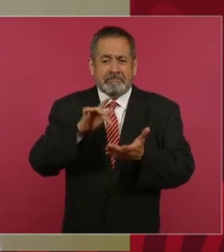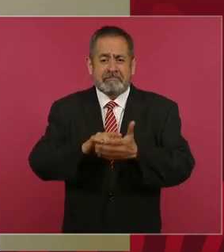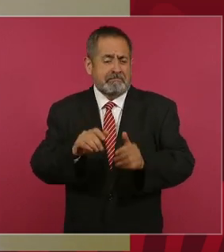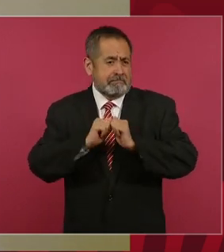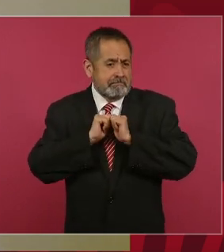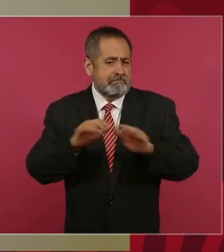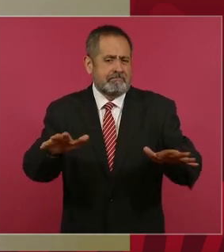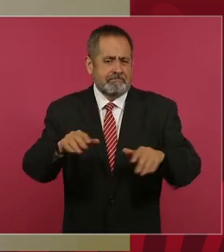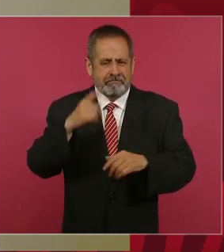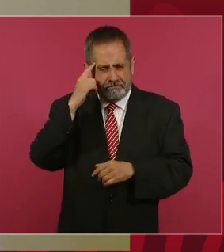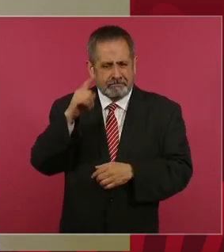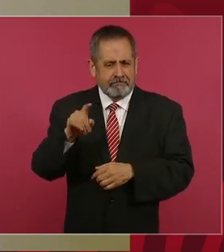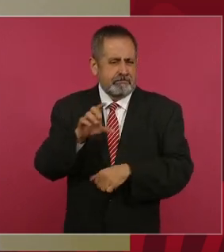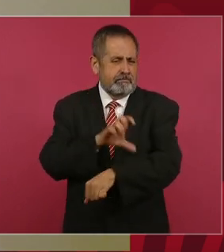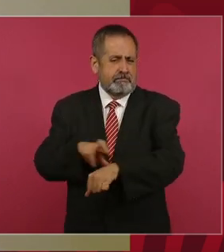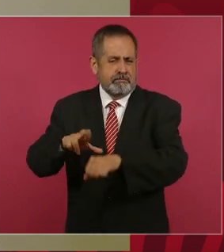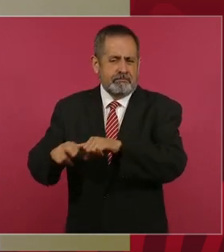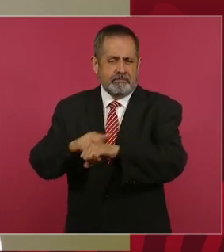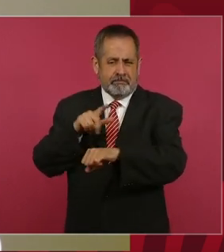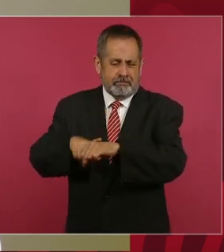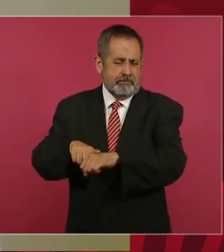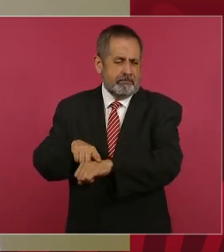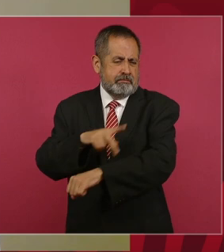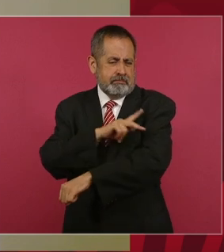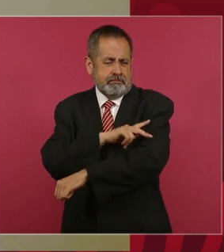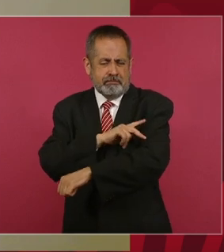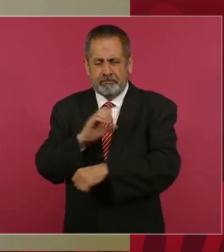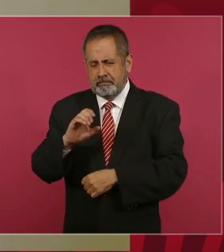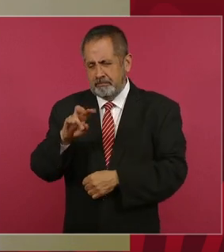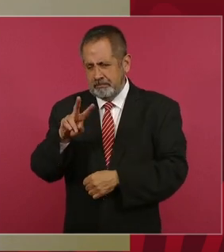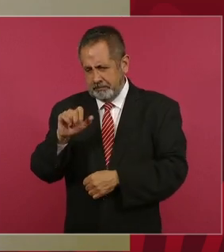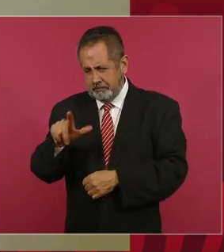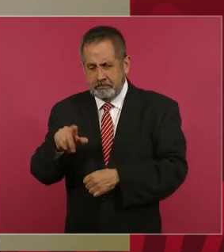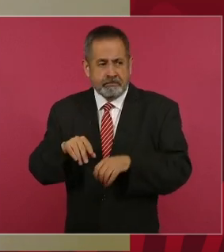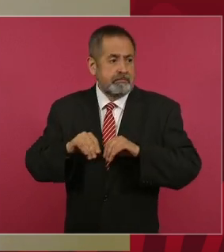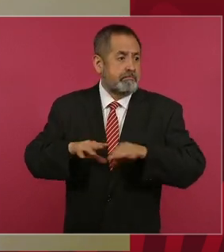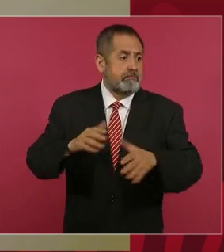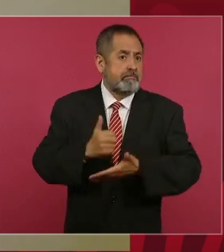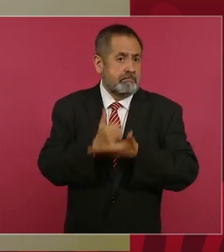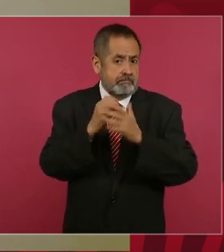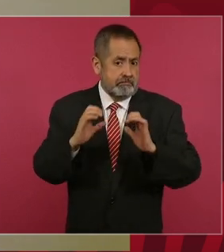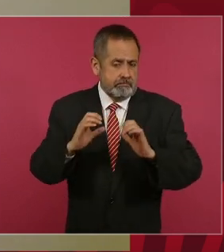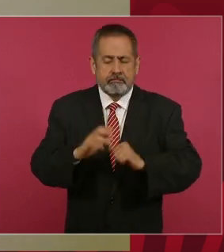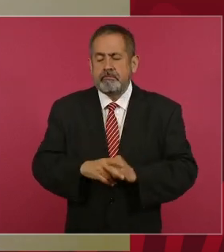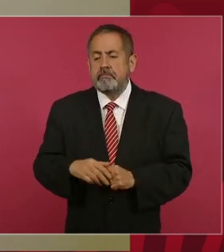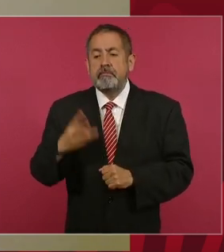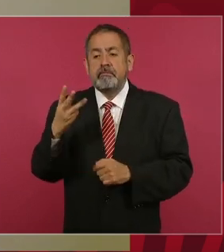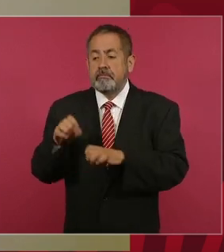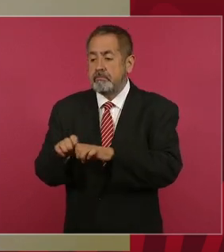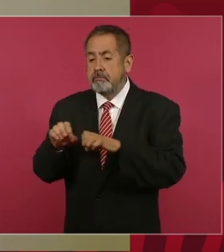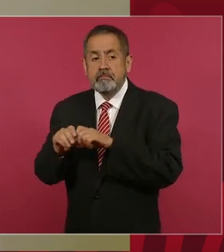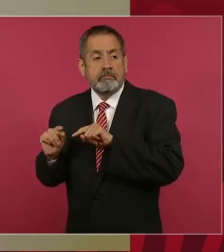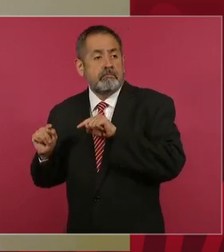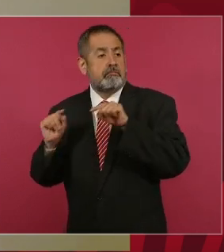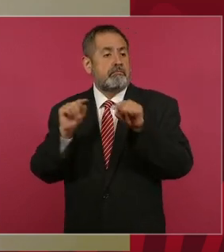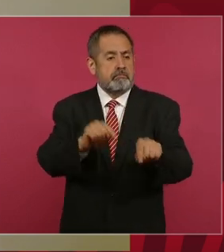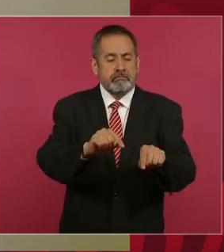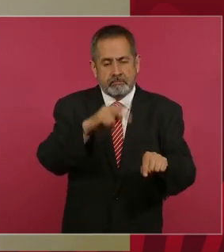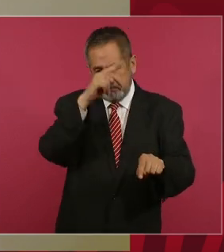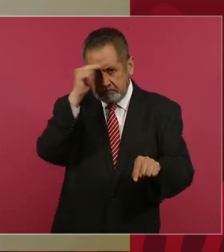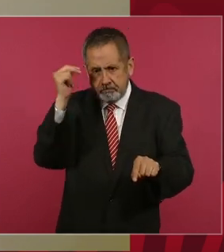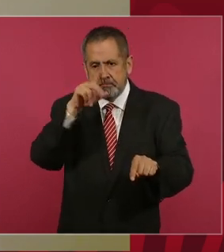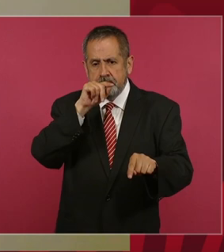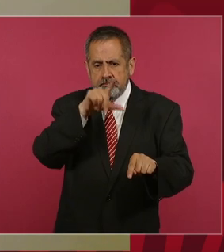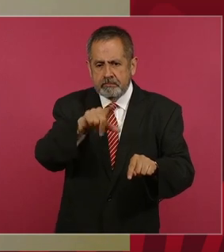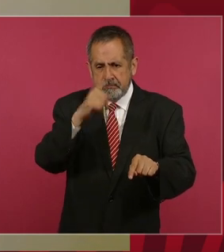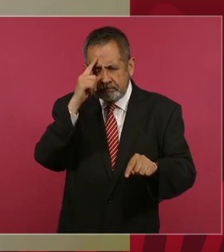la Coordinación Nacional de Protección Civil. Se desplegaron 3 equipos hacia Nayarit y Jalisco como parte de